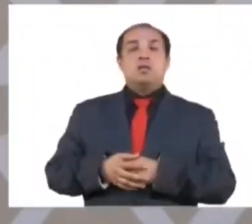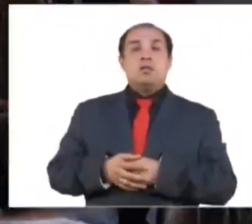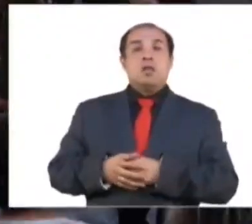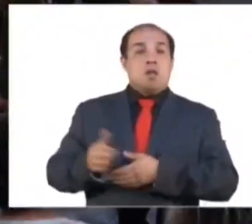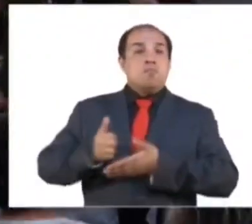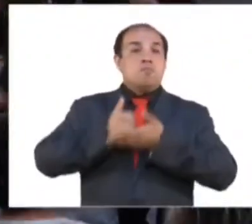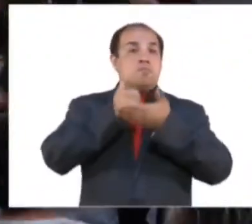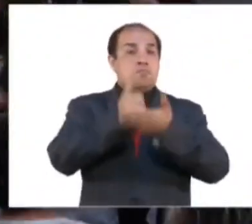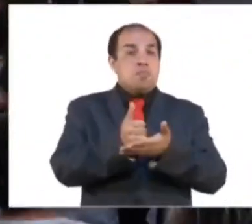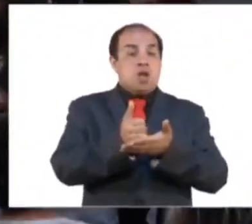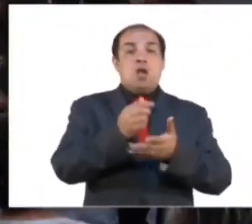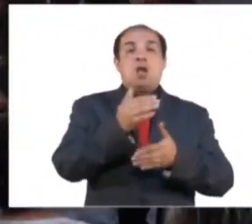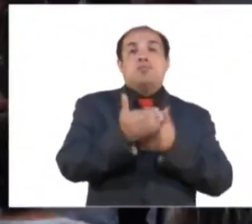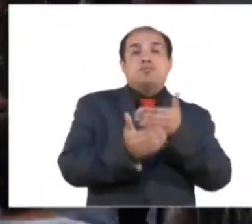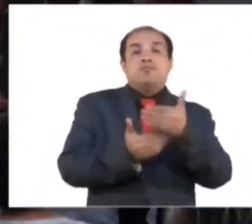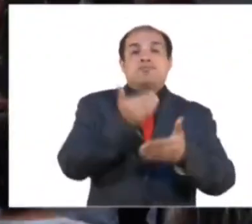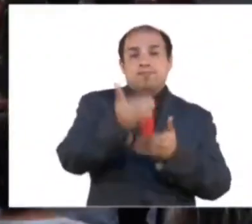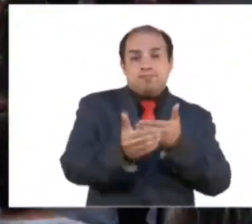apoyo. Gracias.